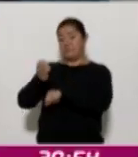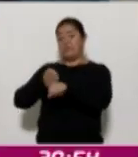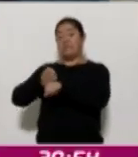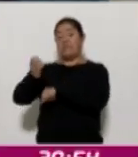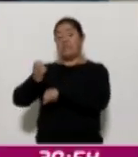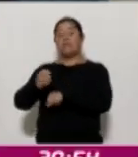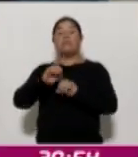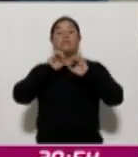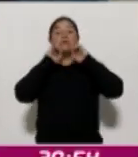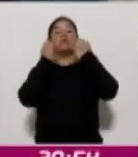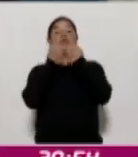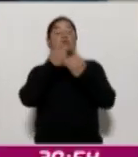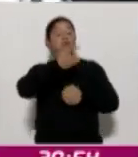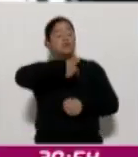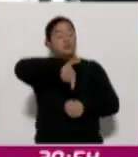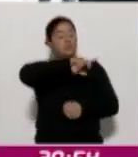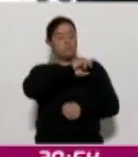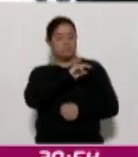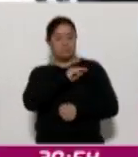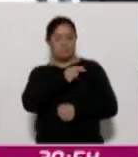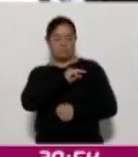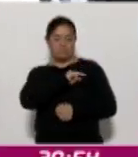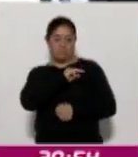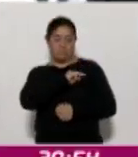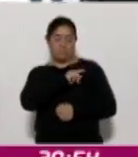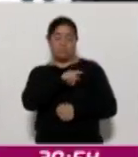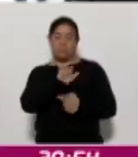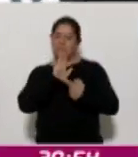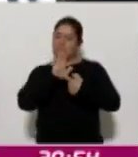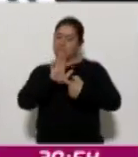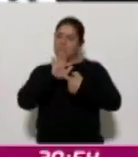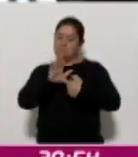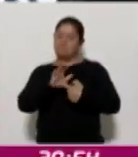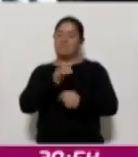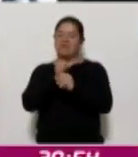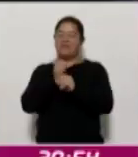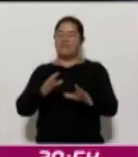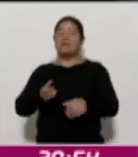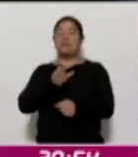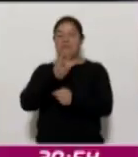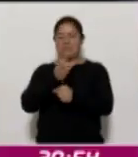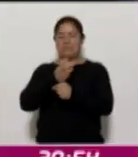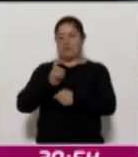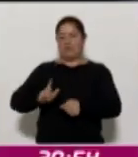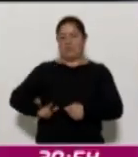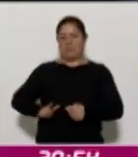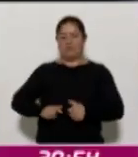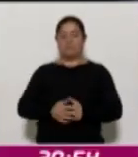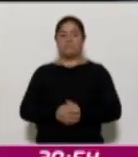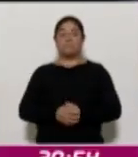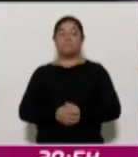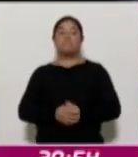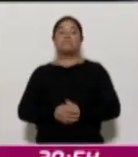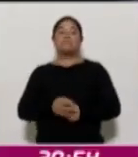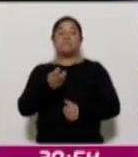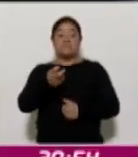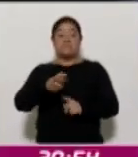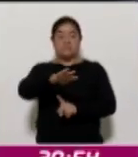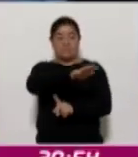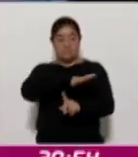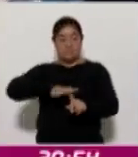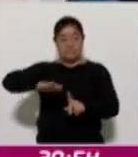los organismos autónomos durante la presentación de su tercer informe de gobierno. En este contexto,